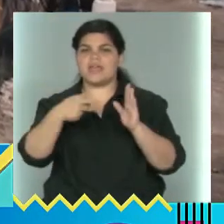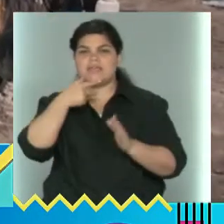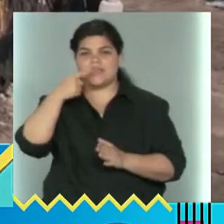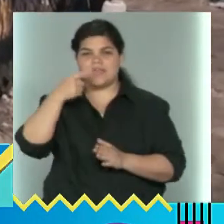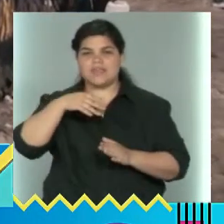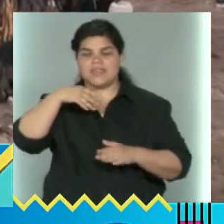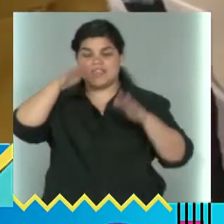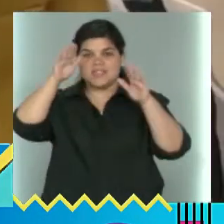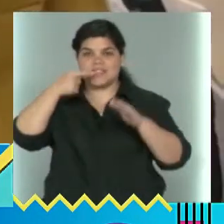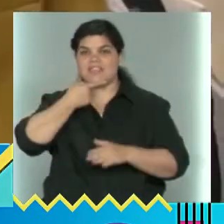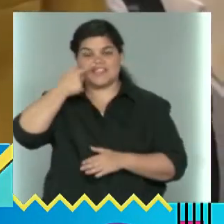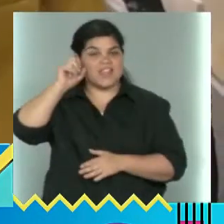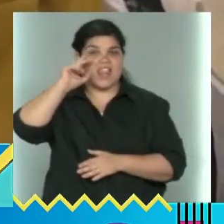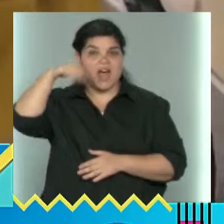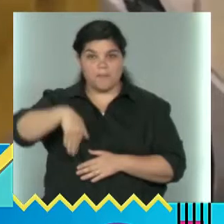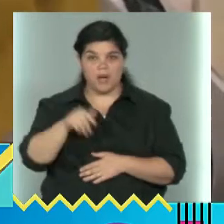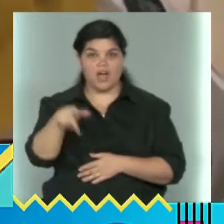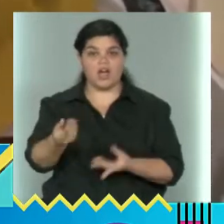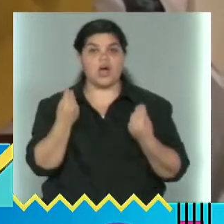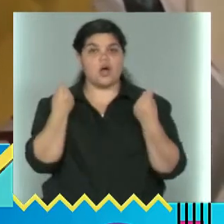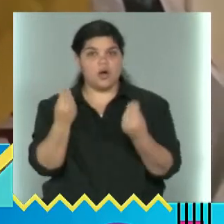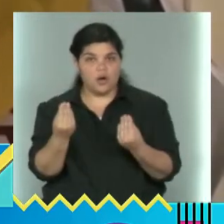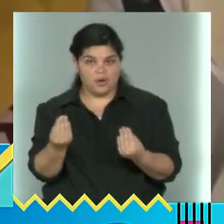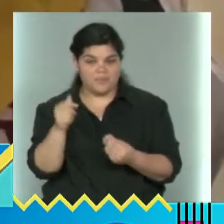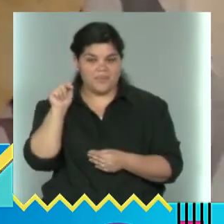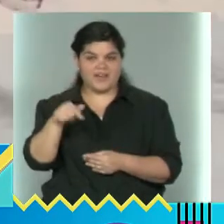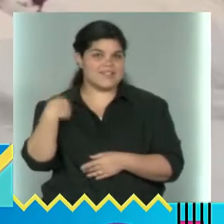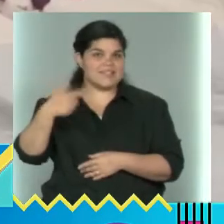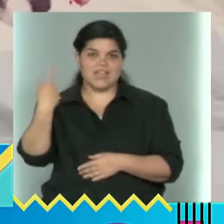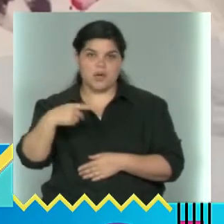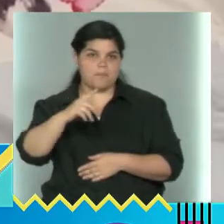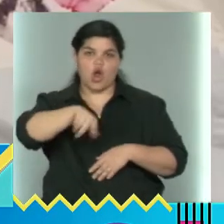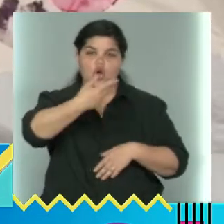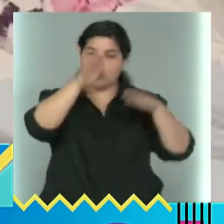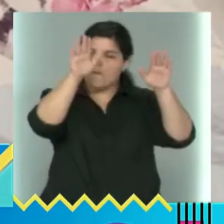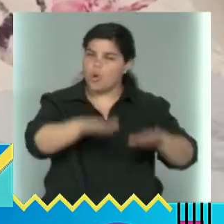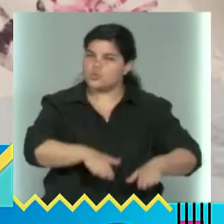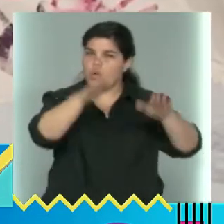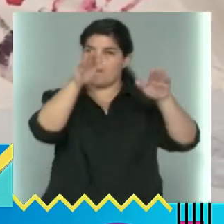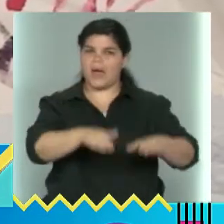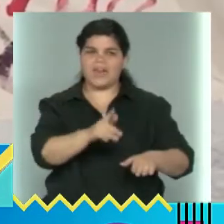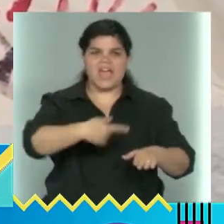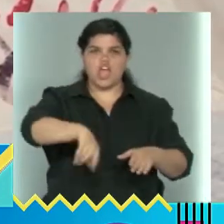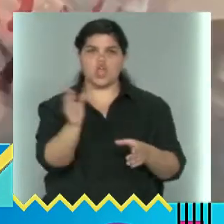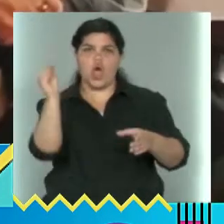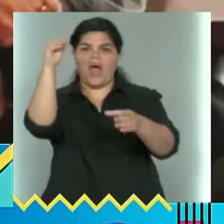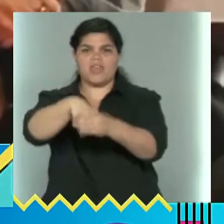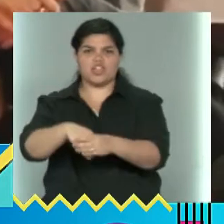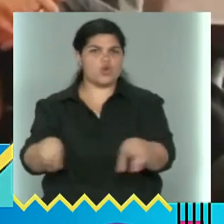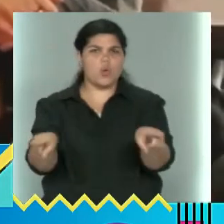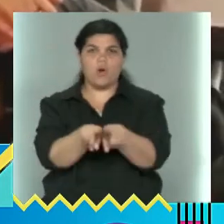o sea que al fin y al cabo se los mete en un grupo que a ellos mismos les hace mucho